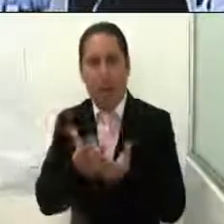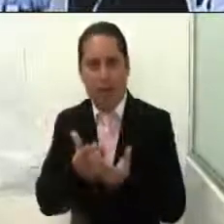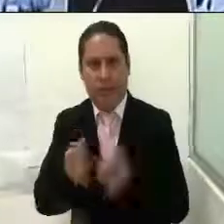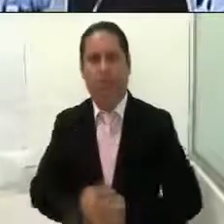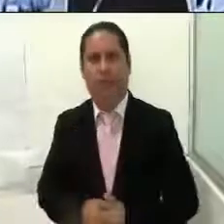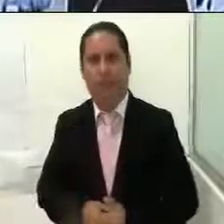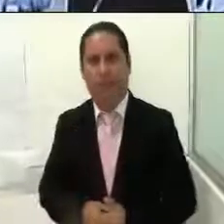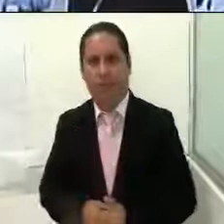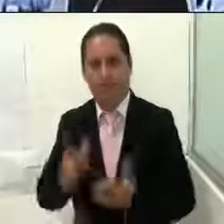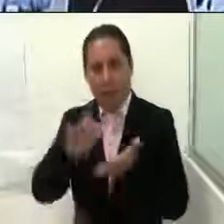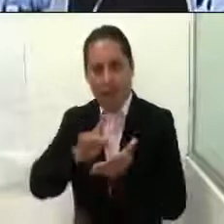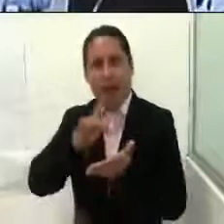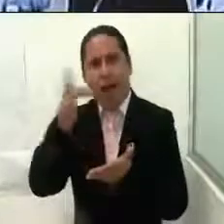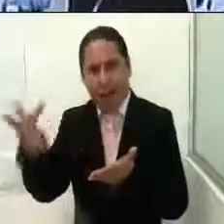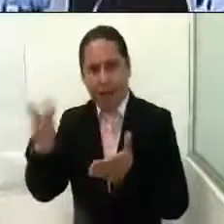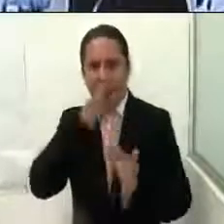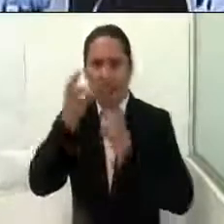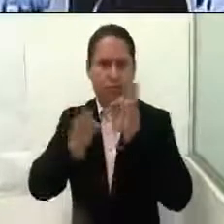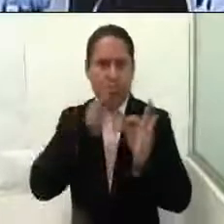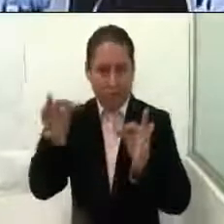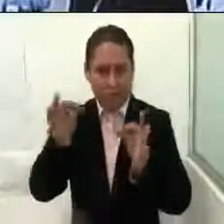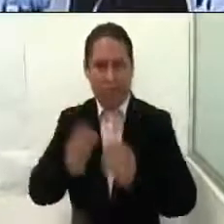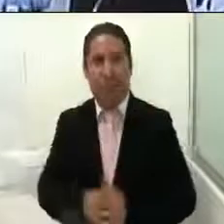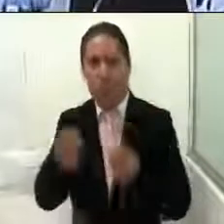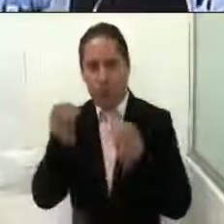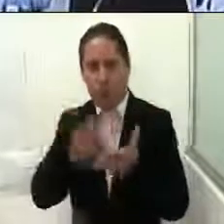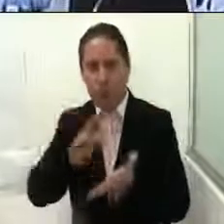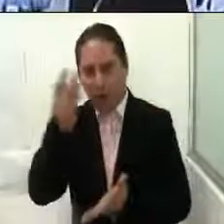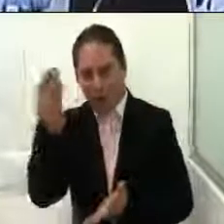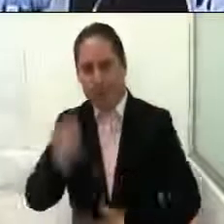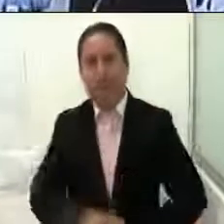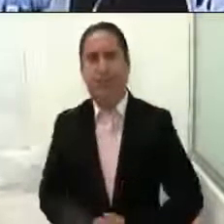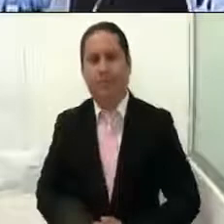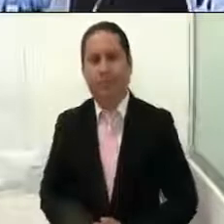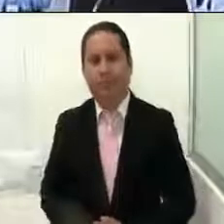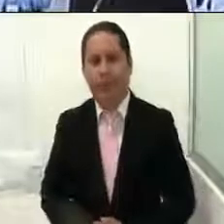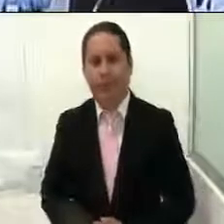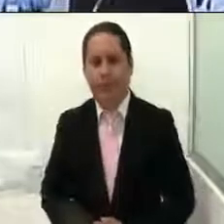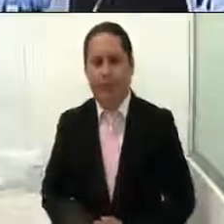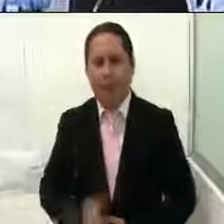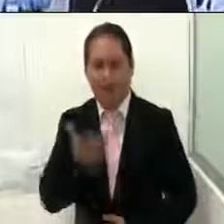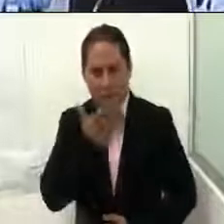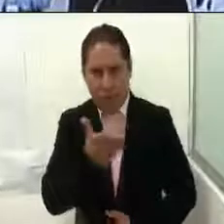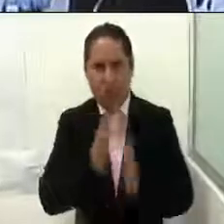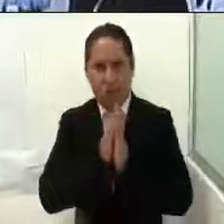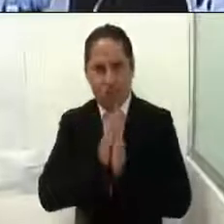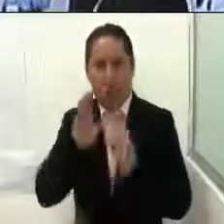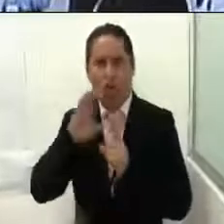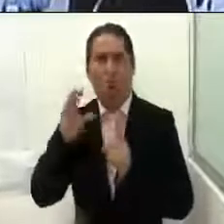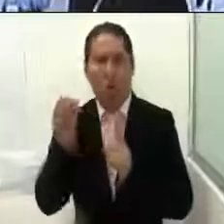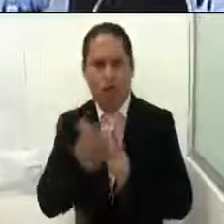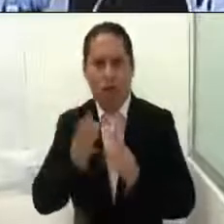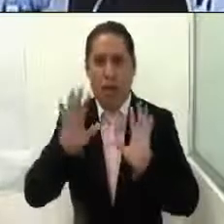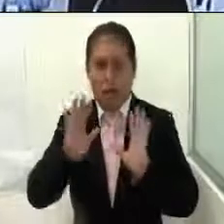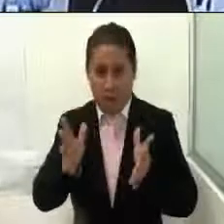gracias por su comparecencia ciudadano consejero la ex presidente solicitó a la comisión protocolaria brevemente